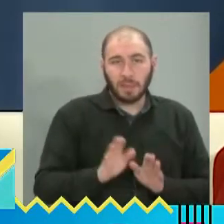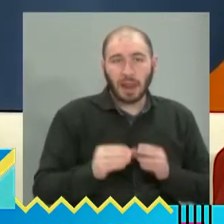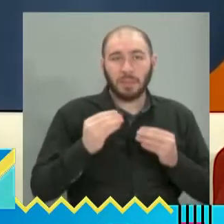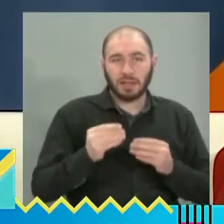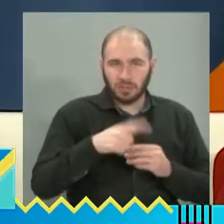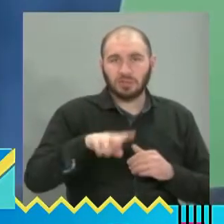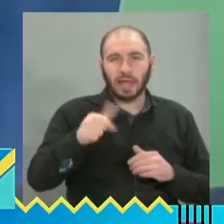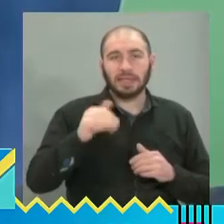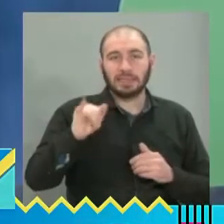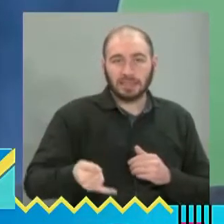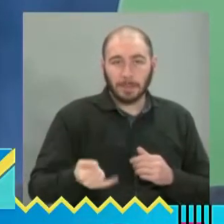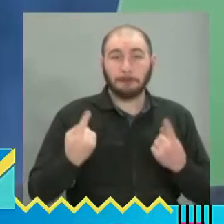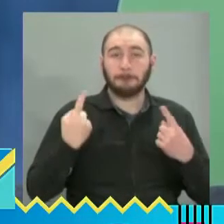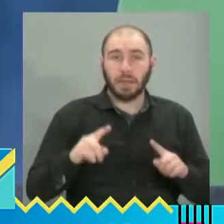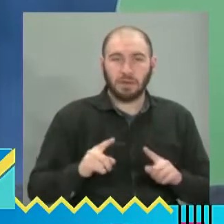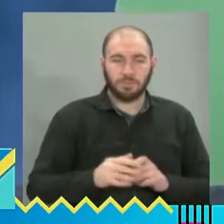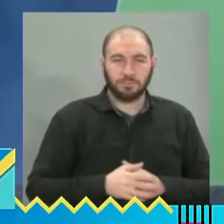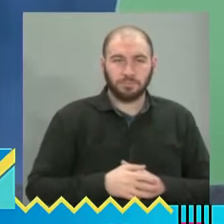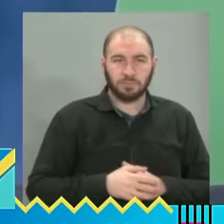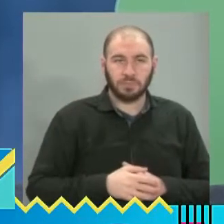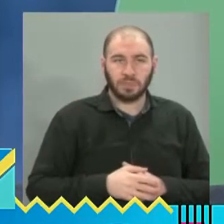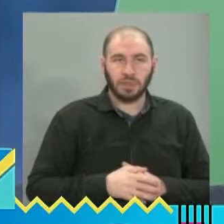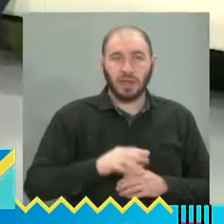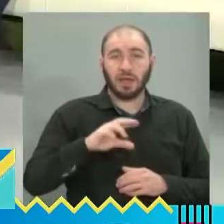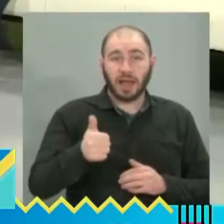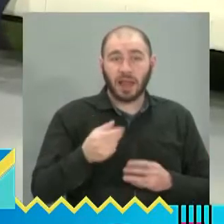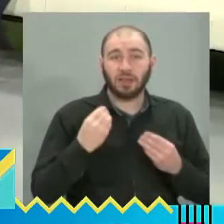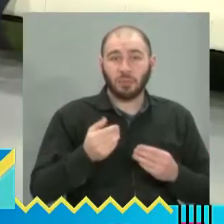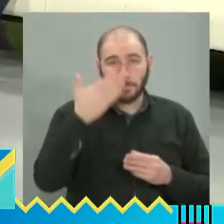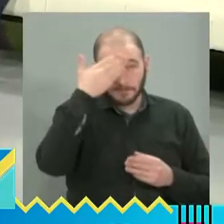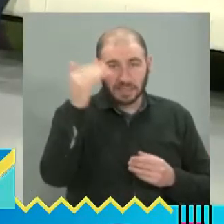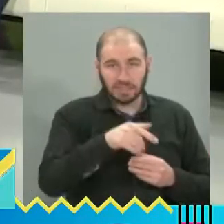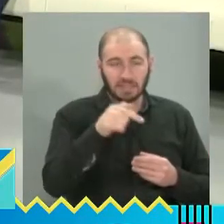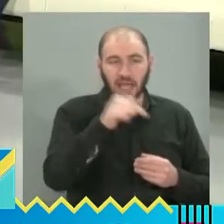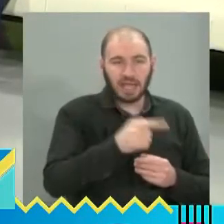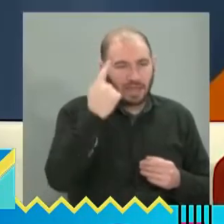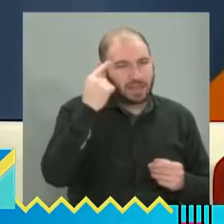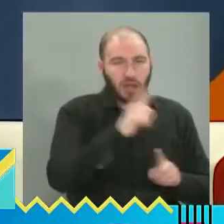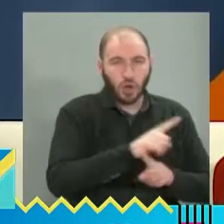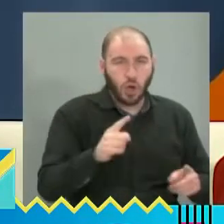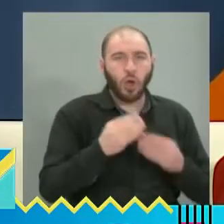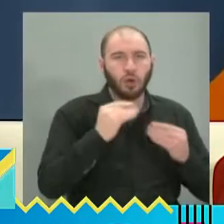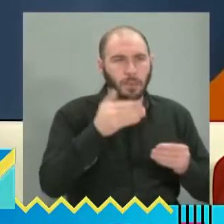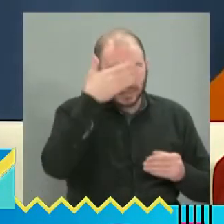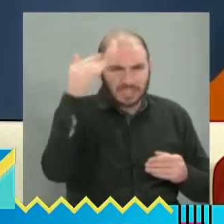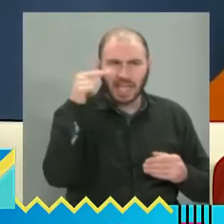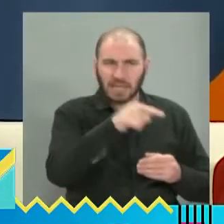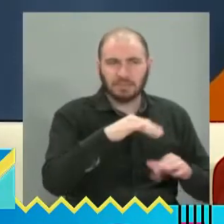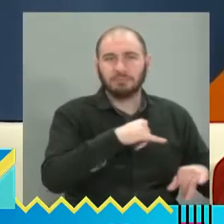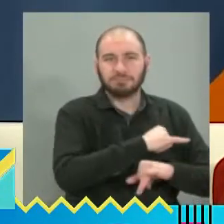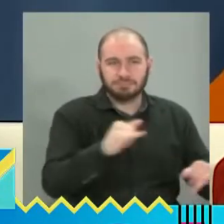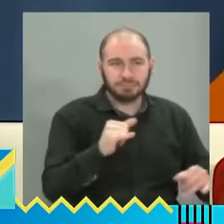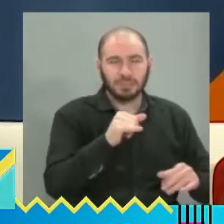que tengamos éxito. Pero el éxito es en el paciente que no tenía pensado. Cómo llegar a ese paciente con un